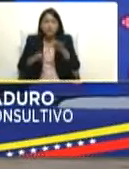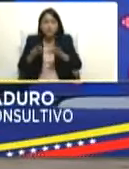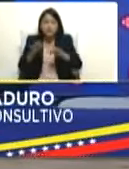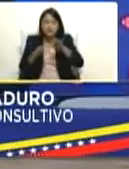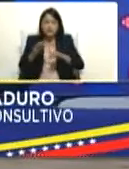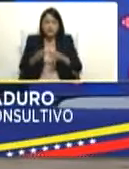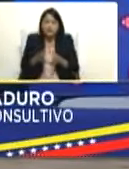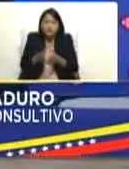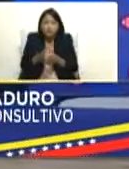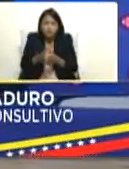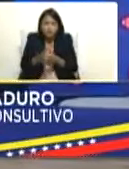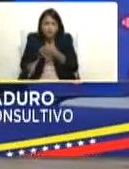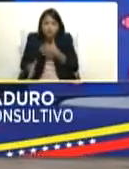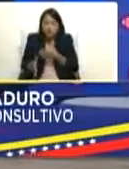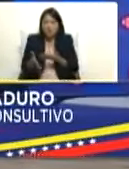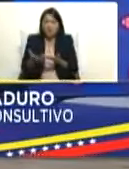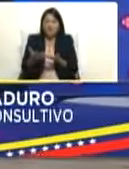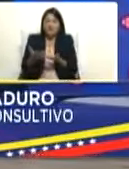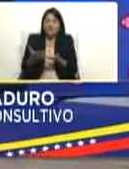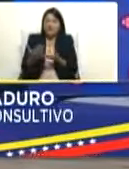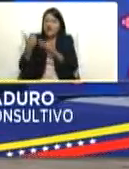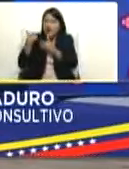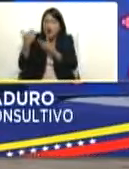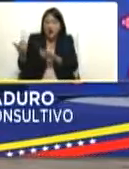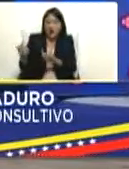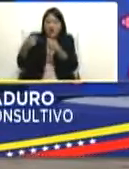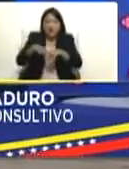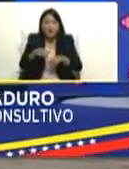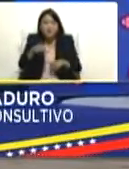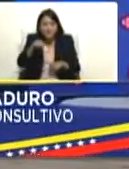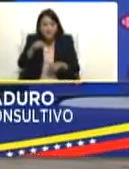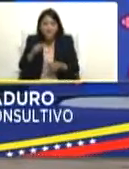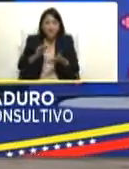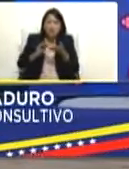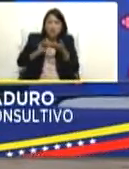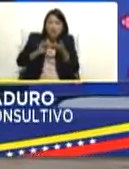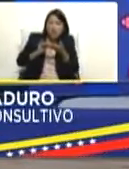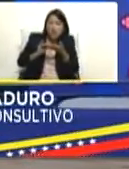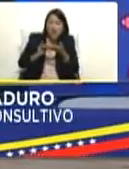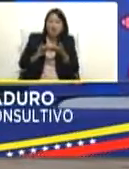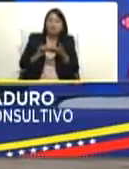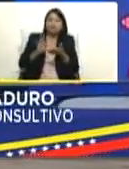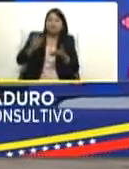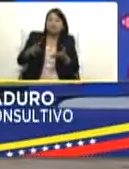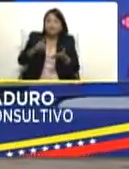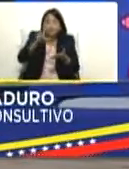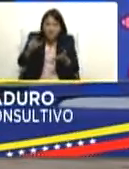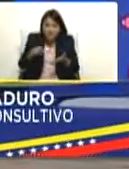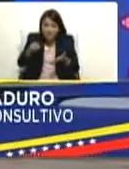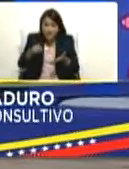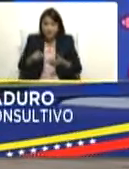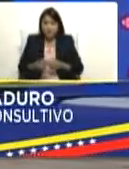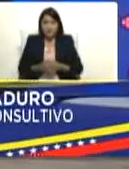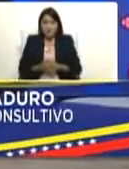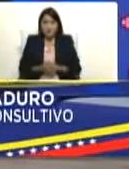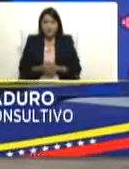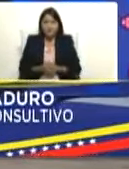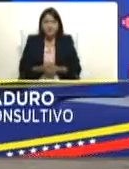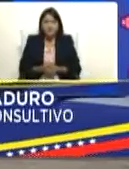Internacional de Justicia para resolver la controversia territorial sobre la Guayana